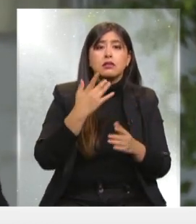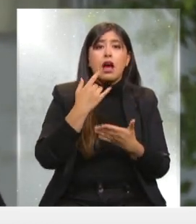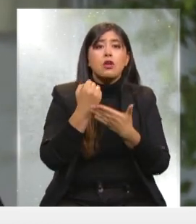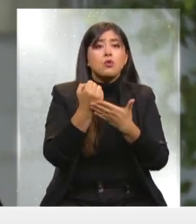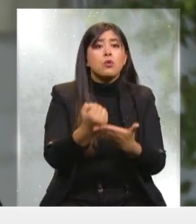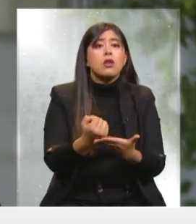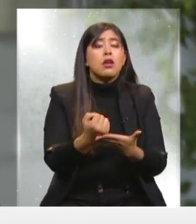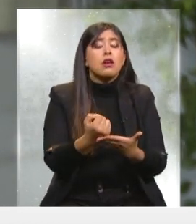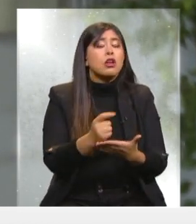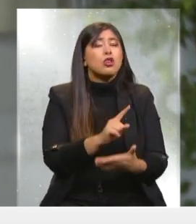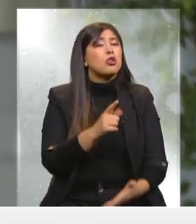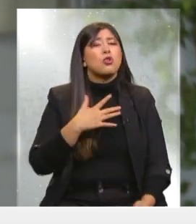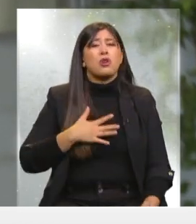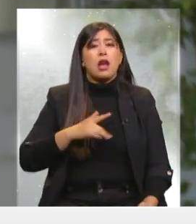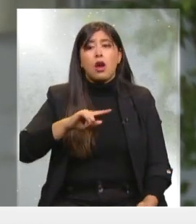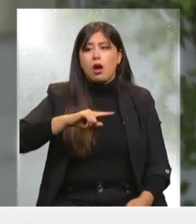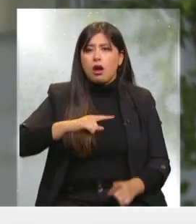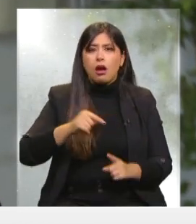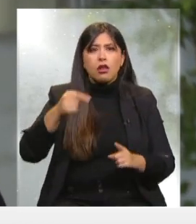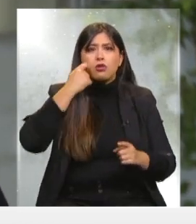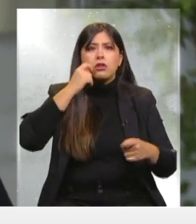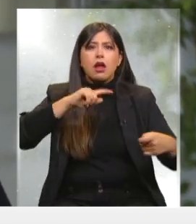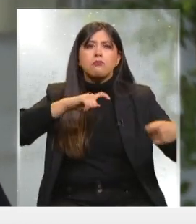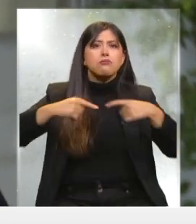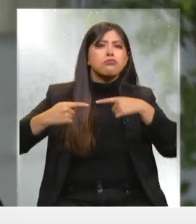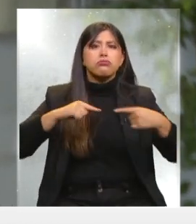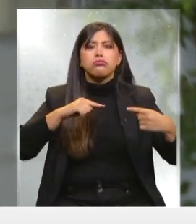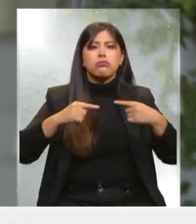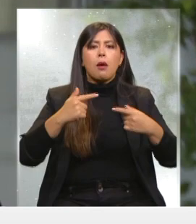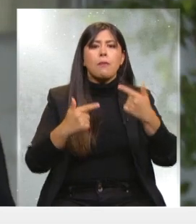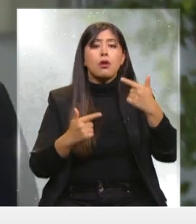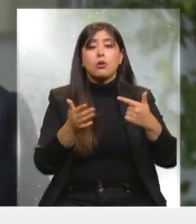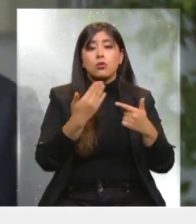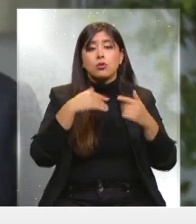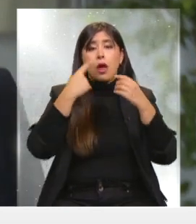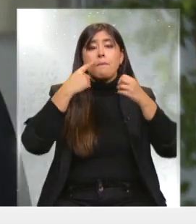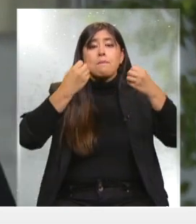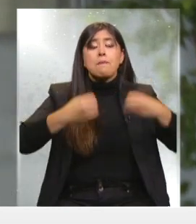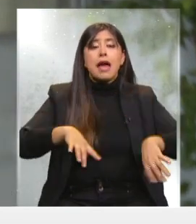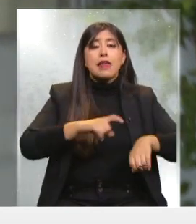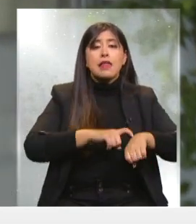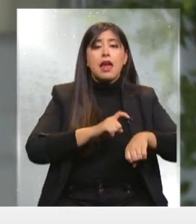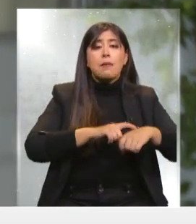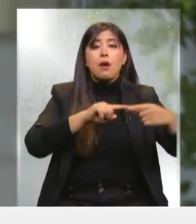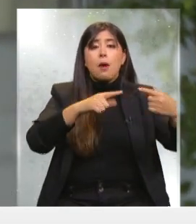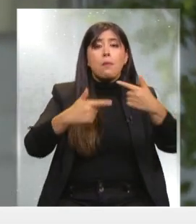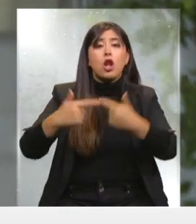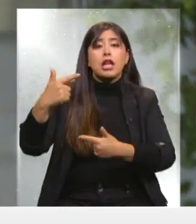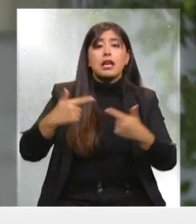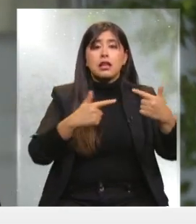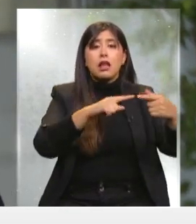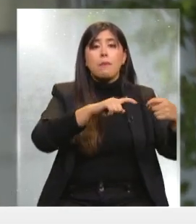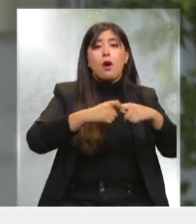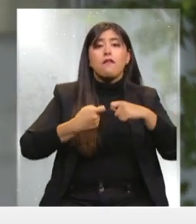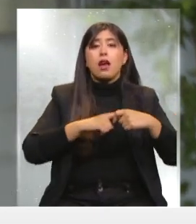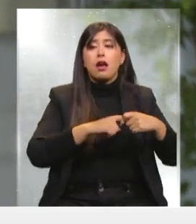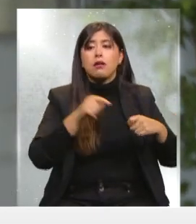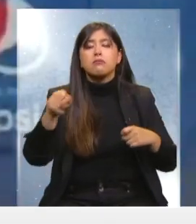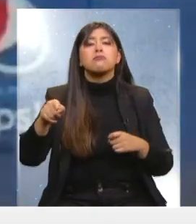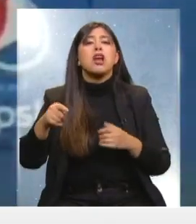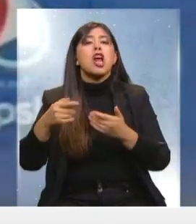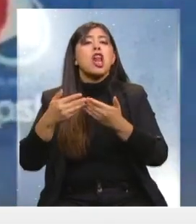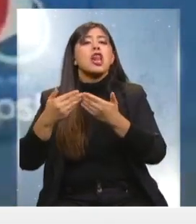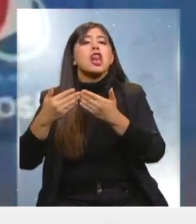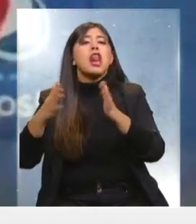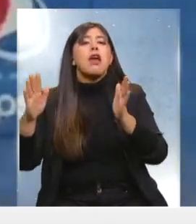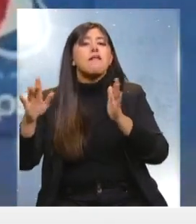no queremos es que esto se transforme en una pugna política y mientras nosotros nos dedicamos a perder el tiempo en peleas políticas, los delincuentes corran por la libre.